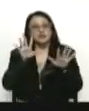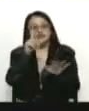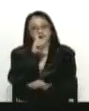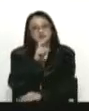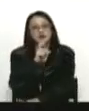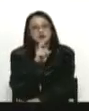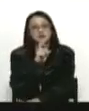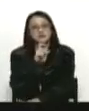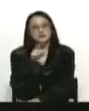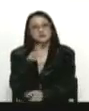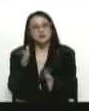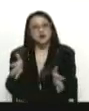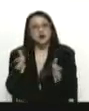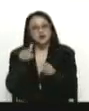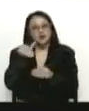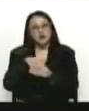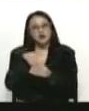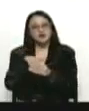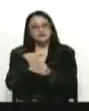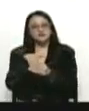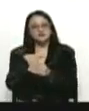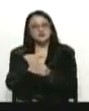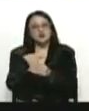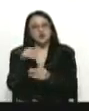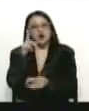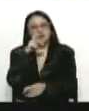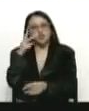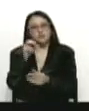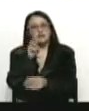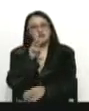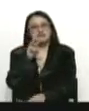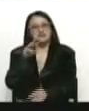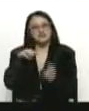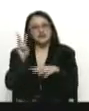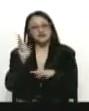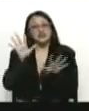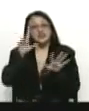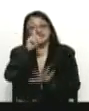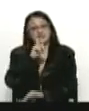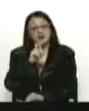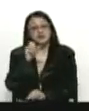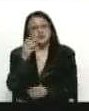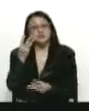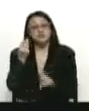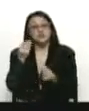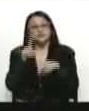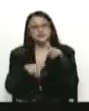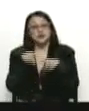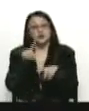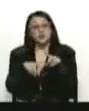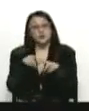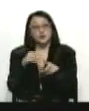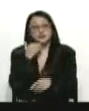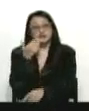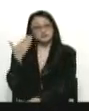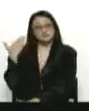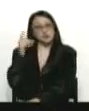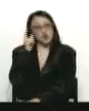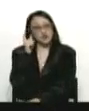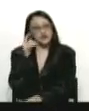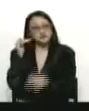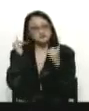desde que usted ganó la elección allá por 2013, una década. Han pasado muchas cosas. Hace pocos días se